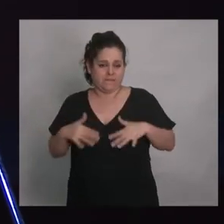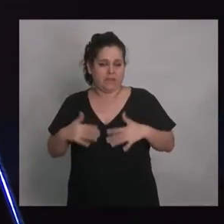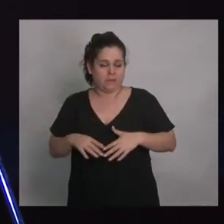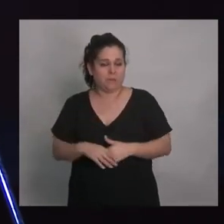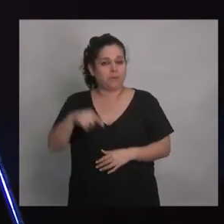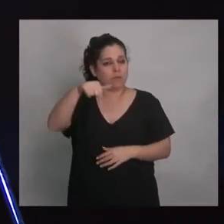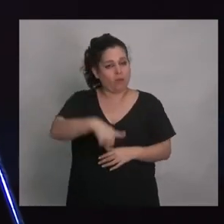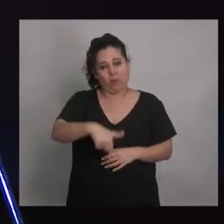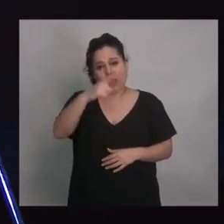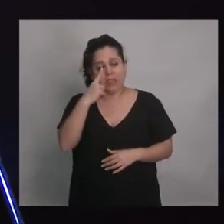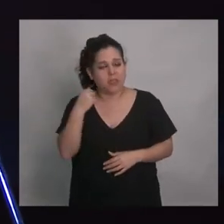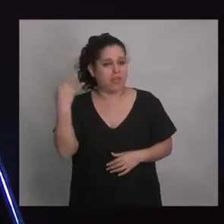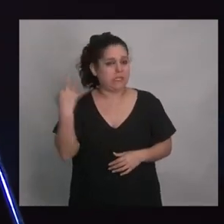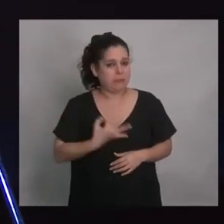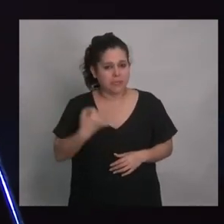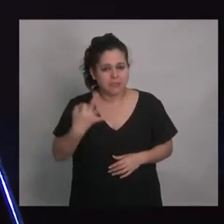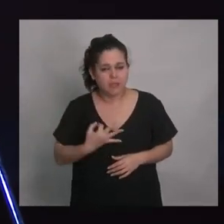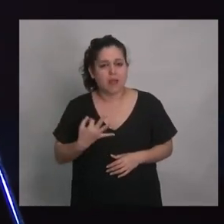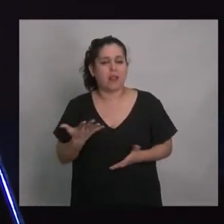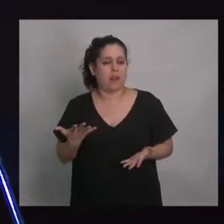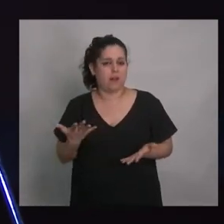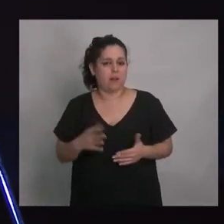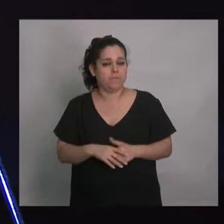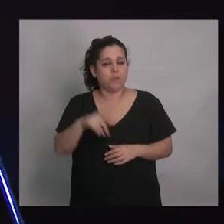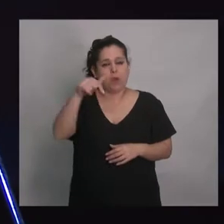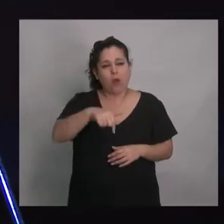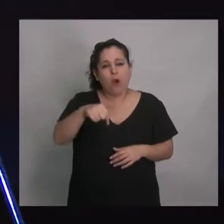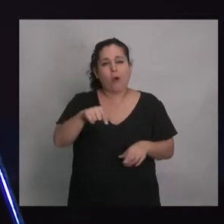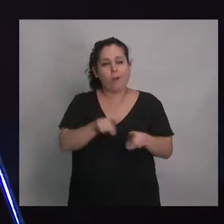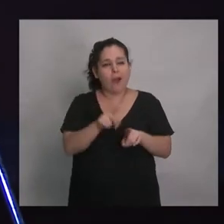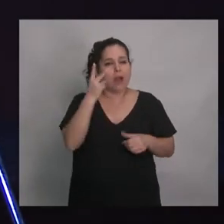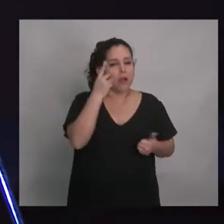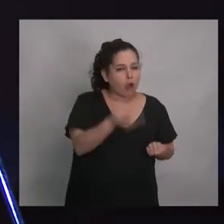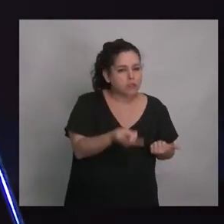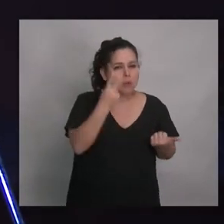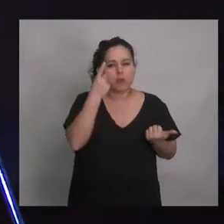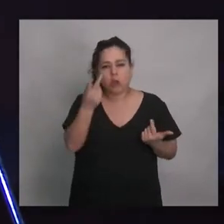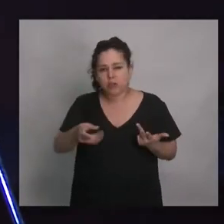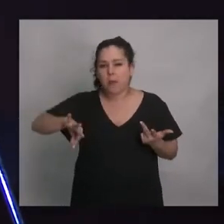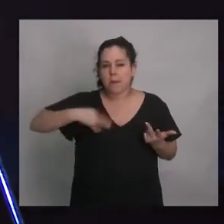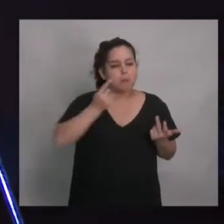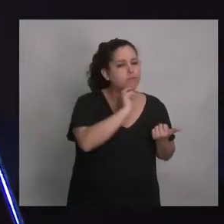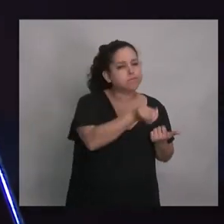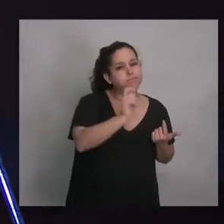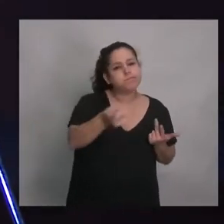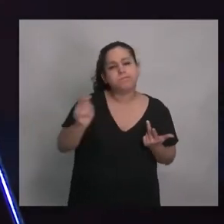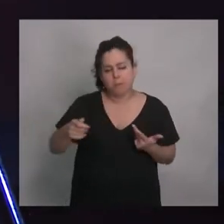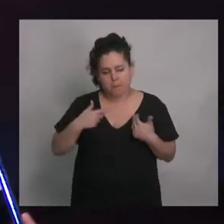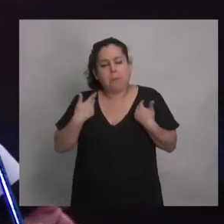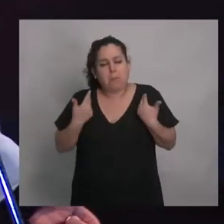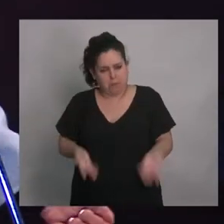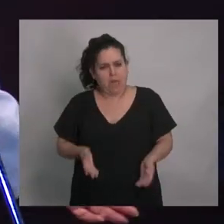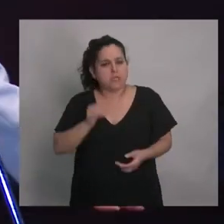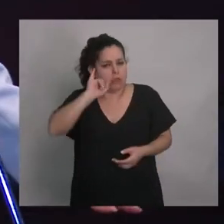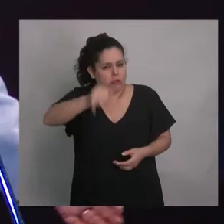hoy es un día muy especial por estos reconocimientos merecidos no